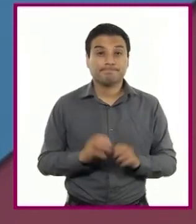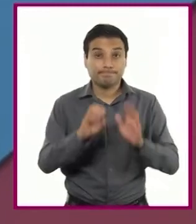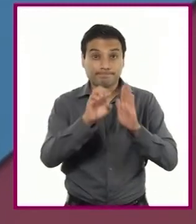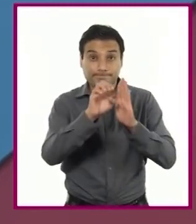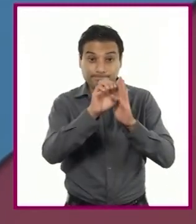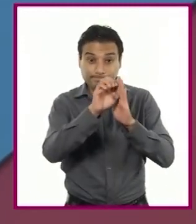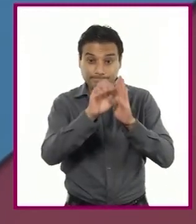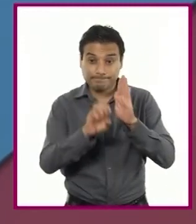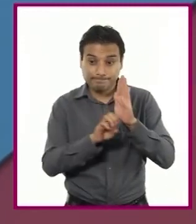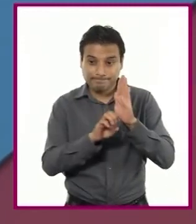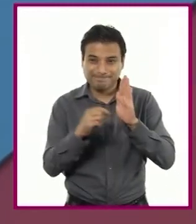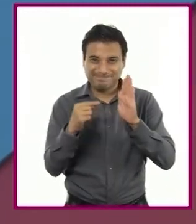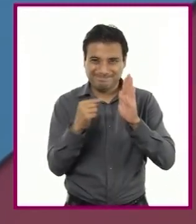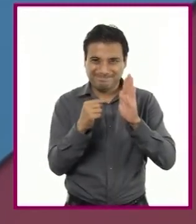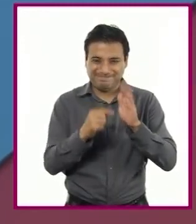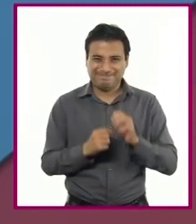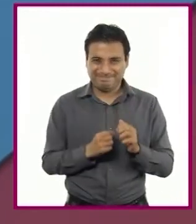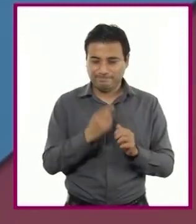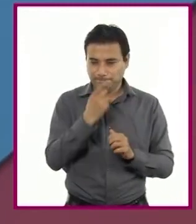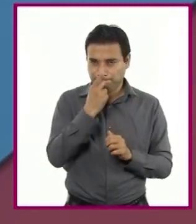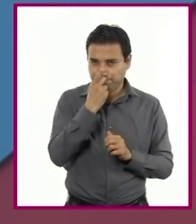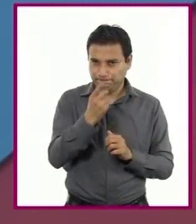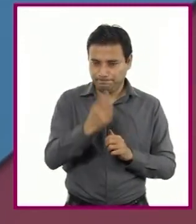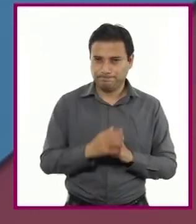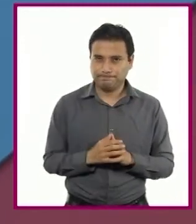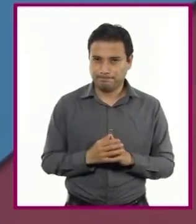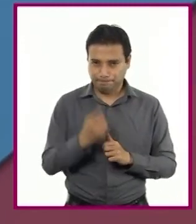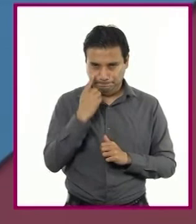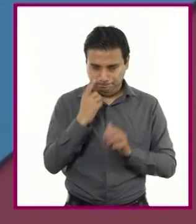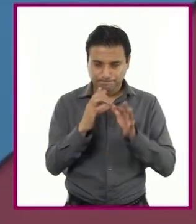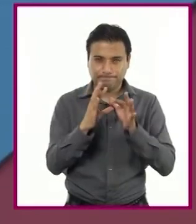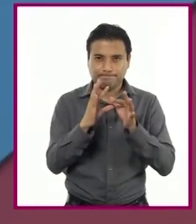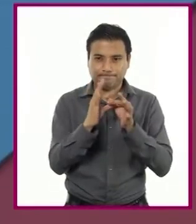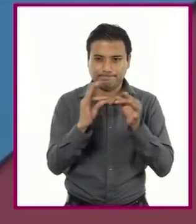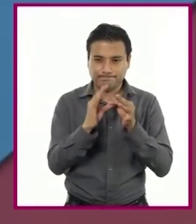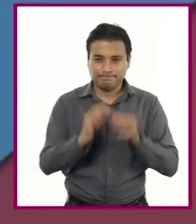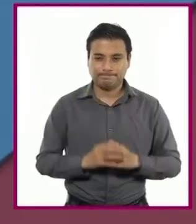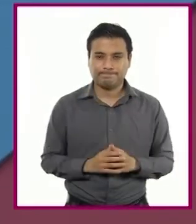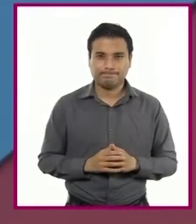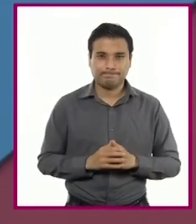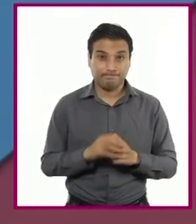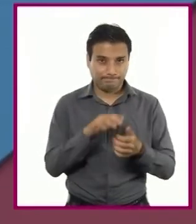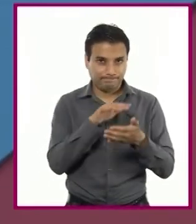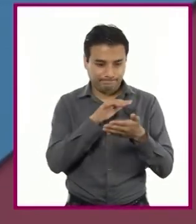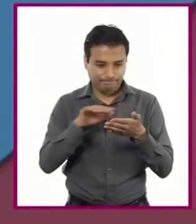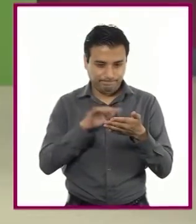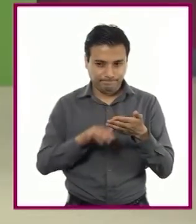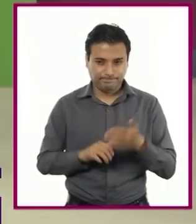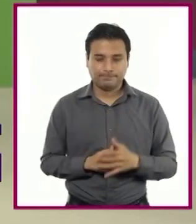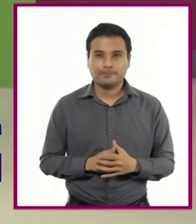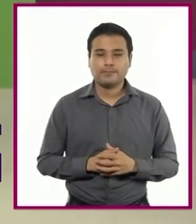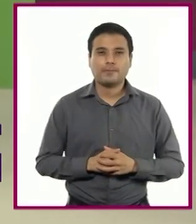Corte Penal Internacional se encuentra el siguiente texto. Leamos con atención.